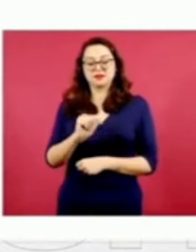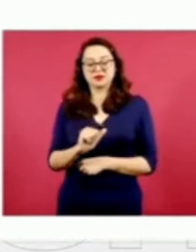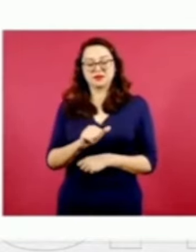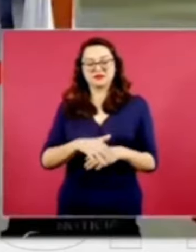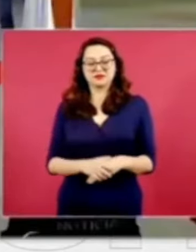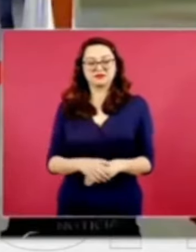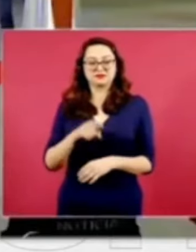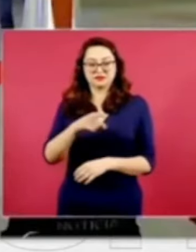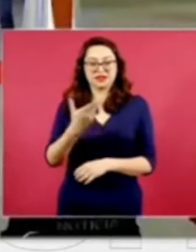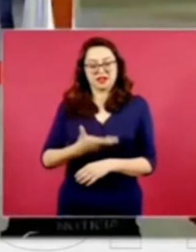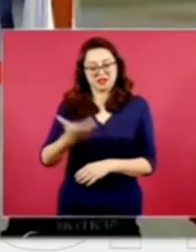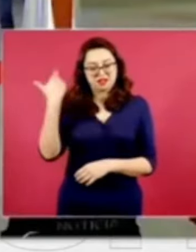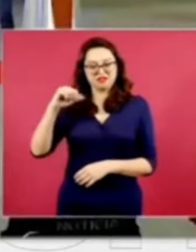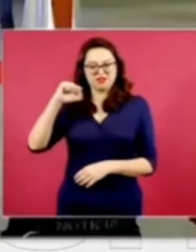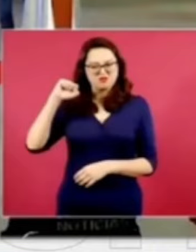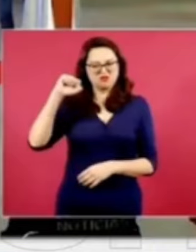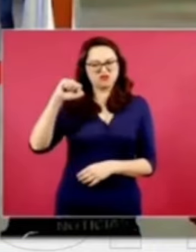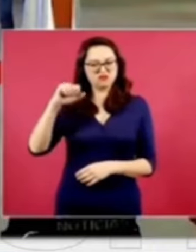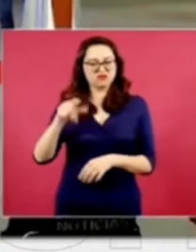conservadurismo,